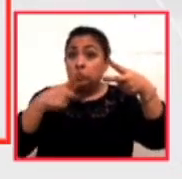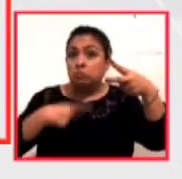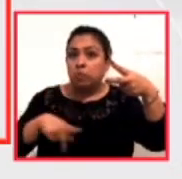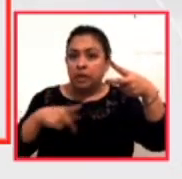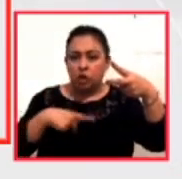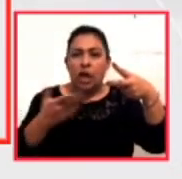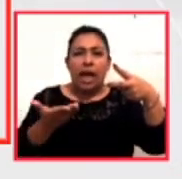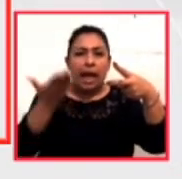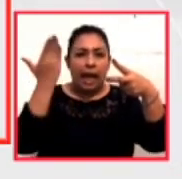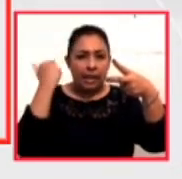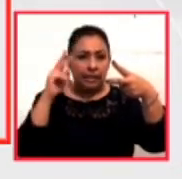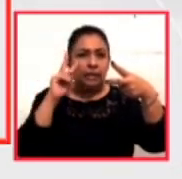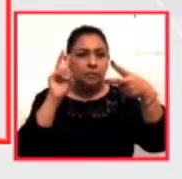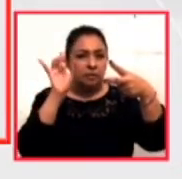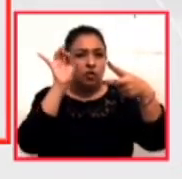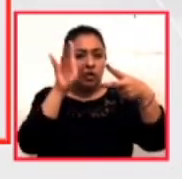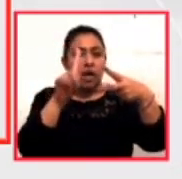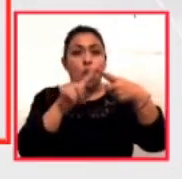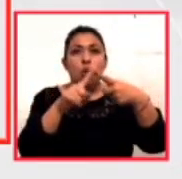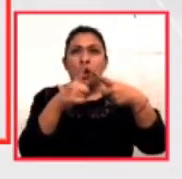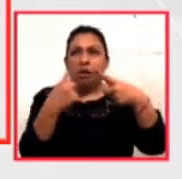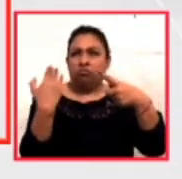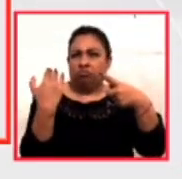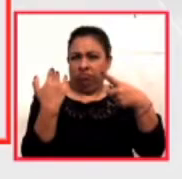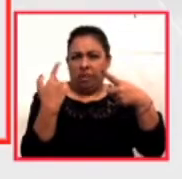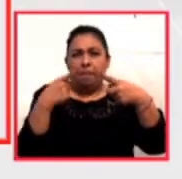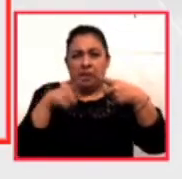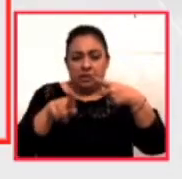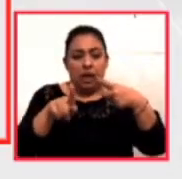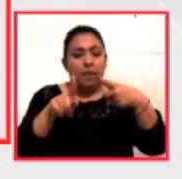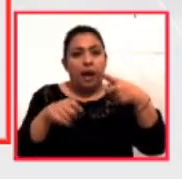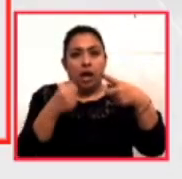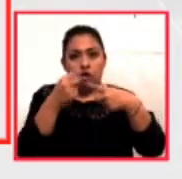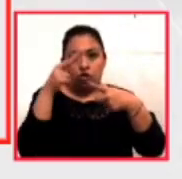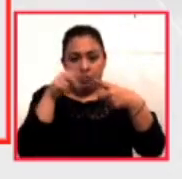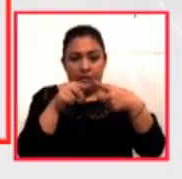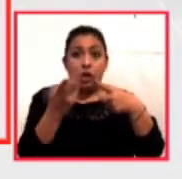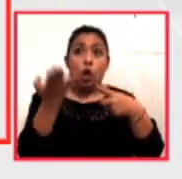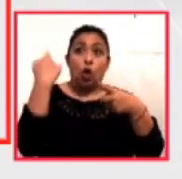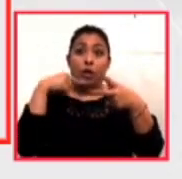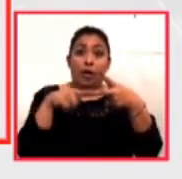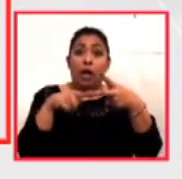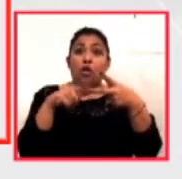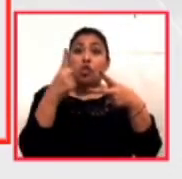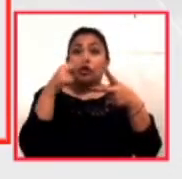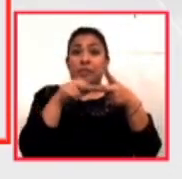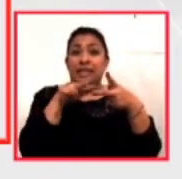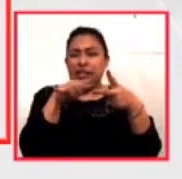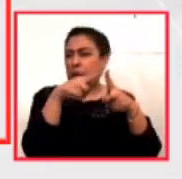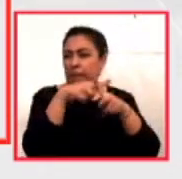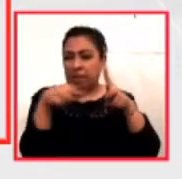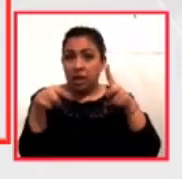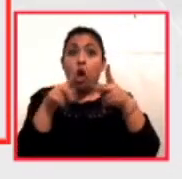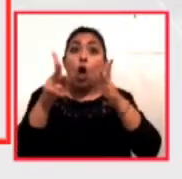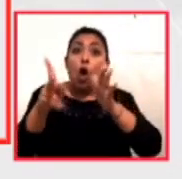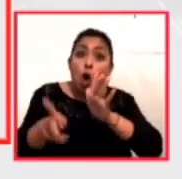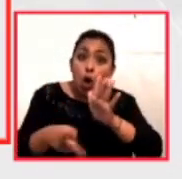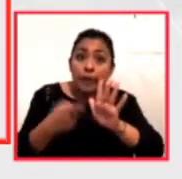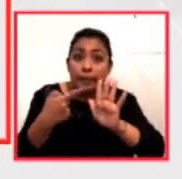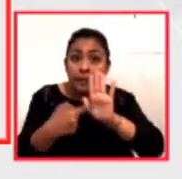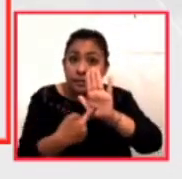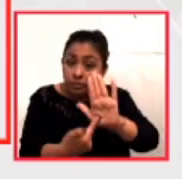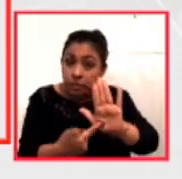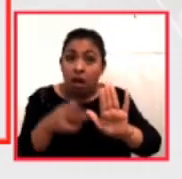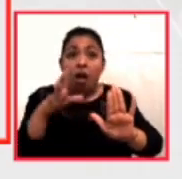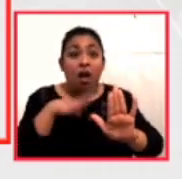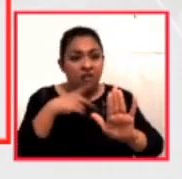permitiste descubrir, uno este año, principios de este año, otro a mediados del año pasado, y de nuevo están presentes aquí, nos traen